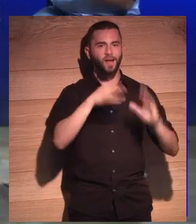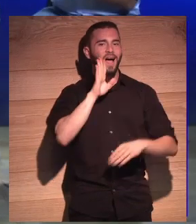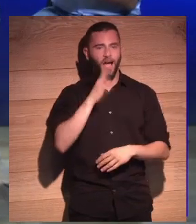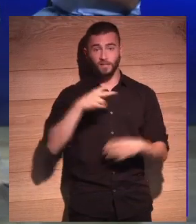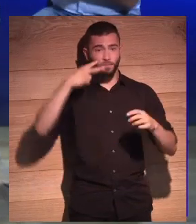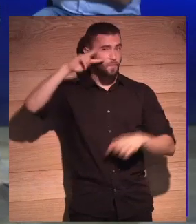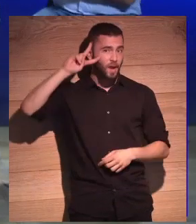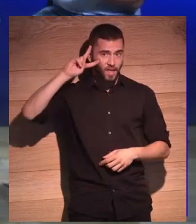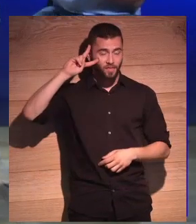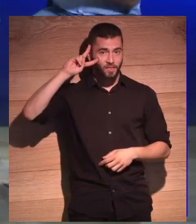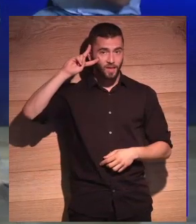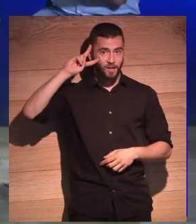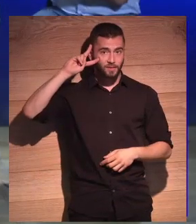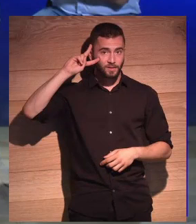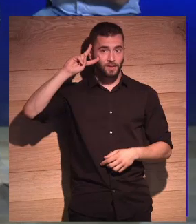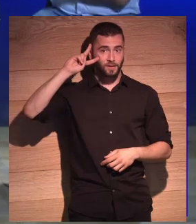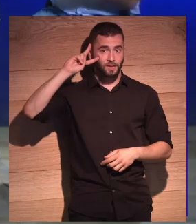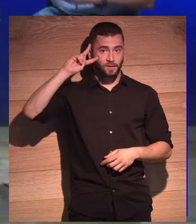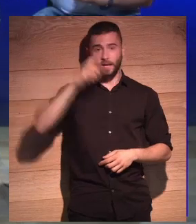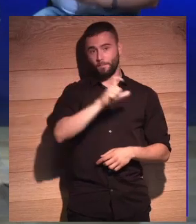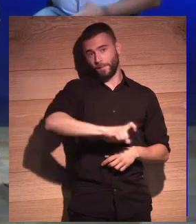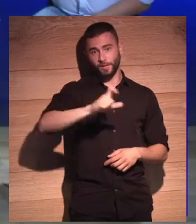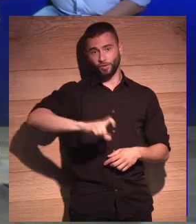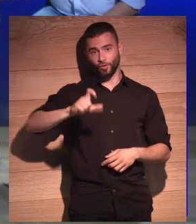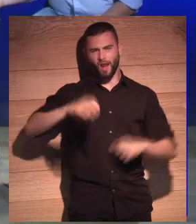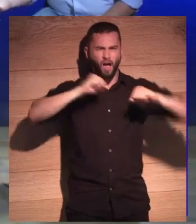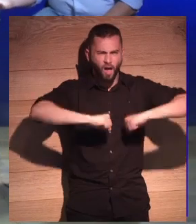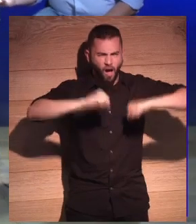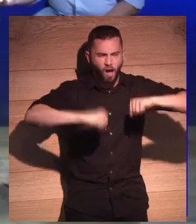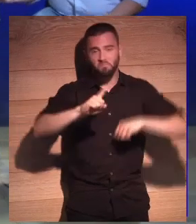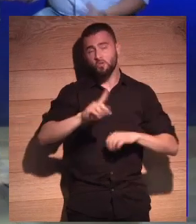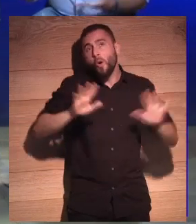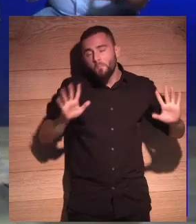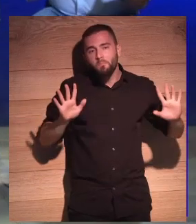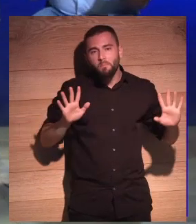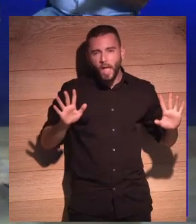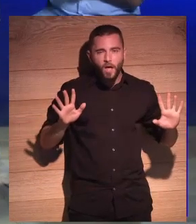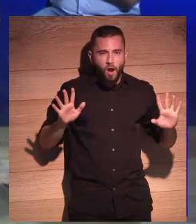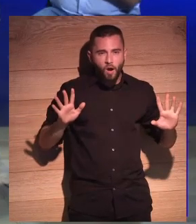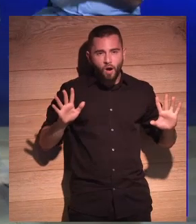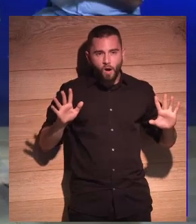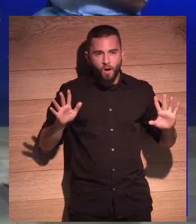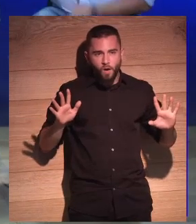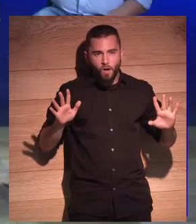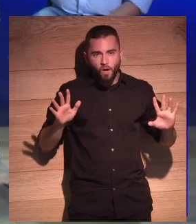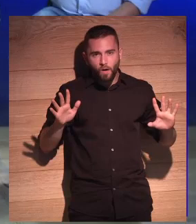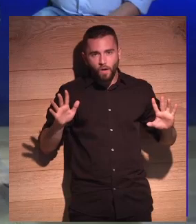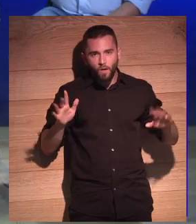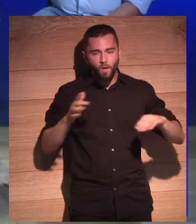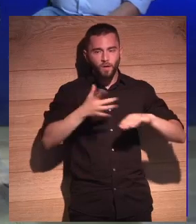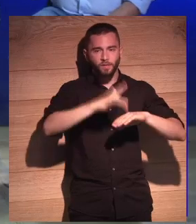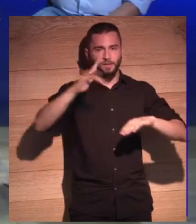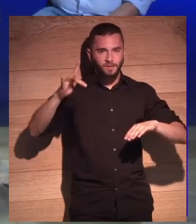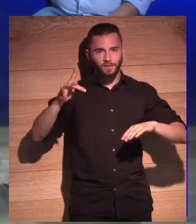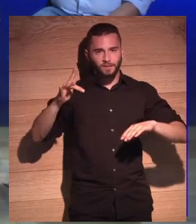experiencias para la gente que no necesariamente mayor, pero sí la gente que tiene una gran brecha digital.